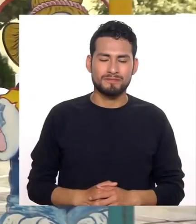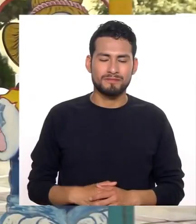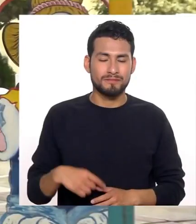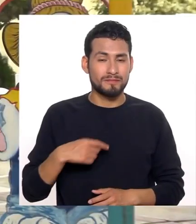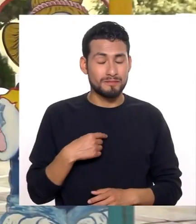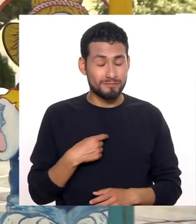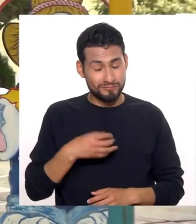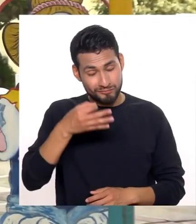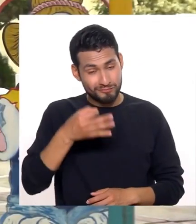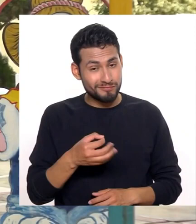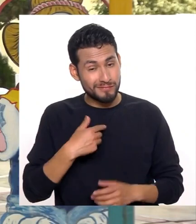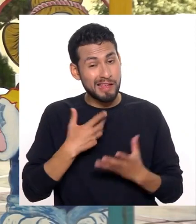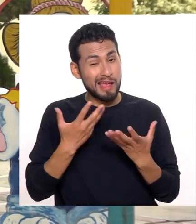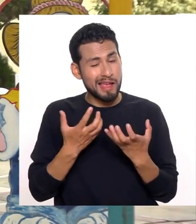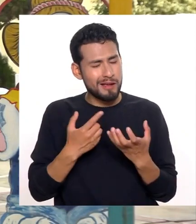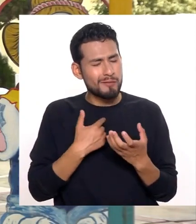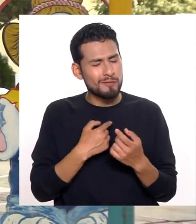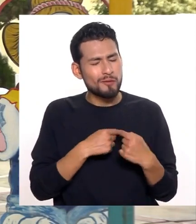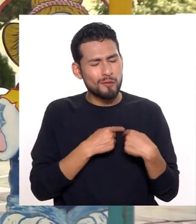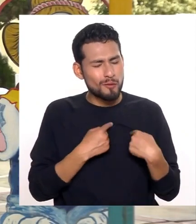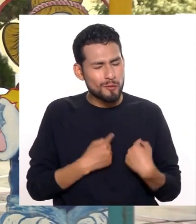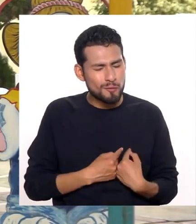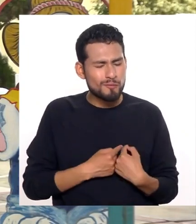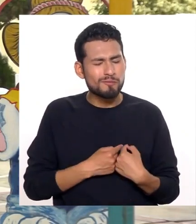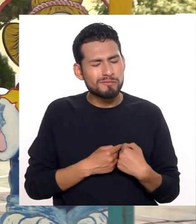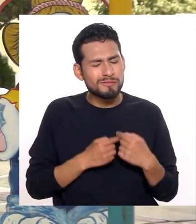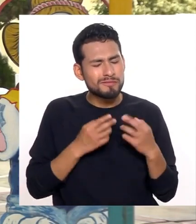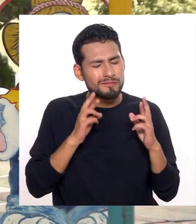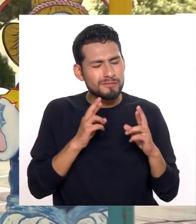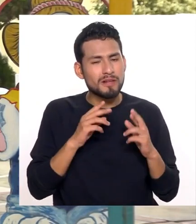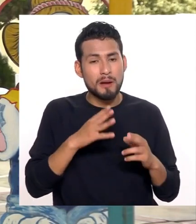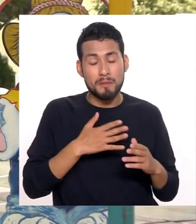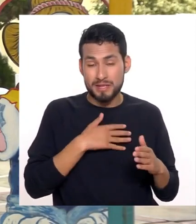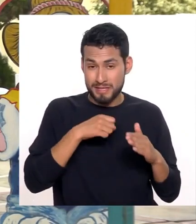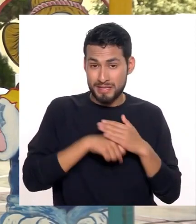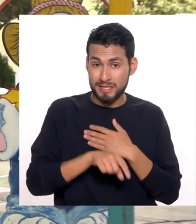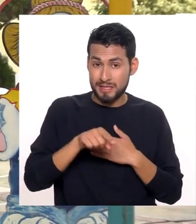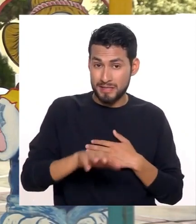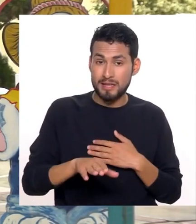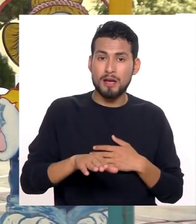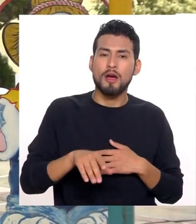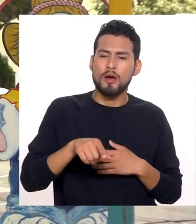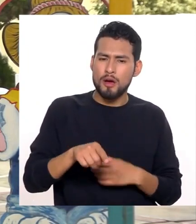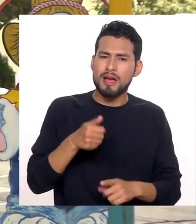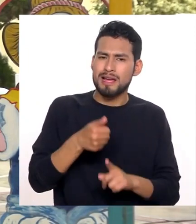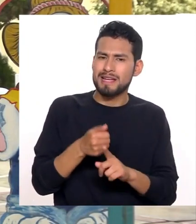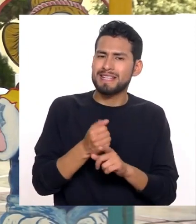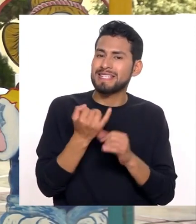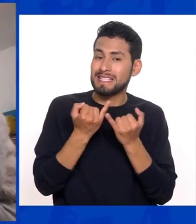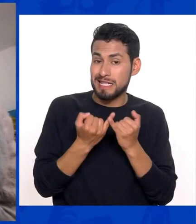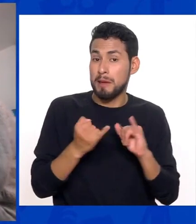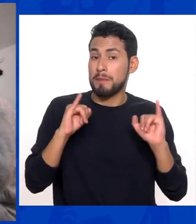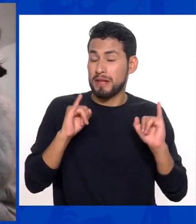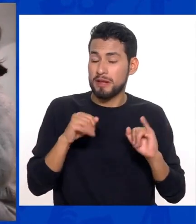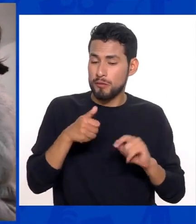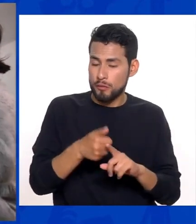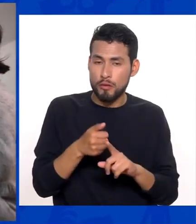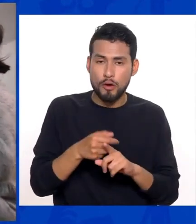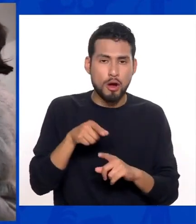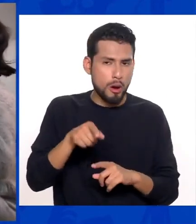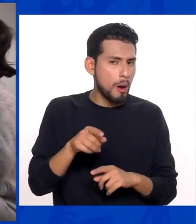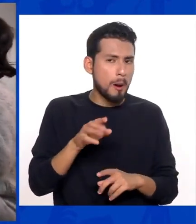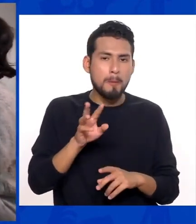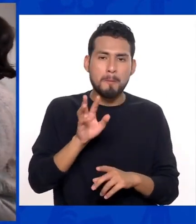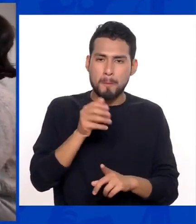Lo que yo realmente deseo con todo el corazón es que mi hijita pueda ser más independiente,